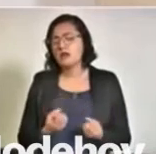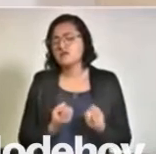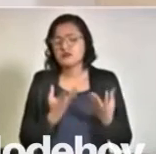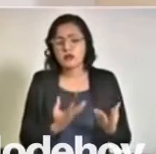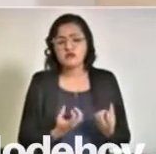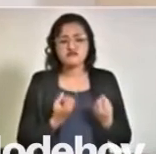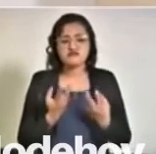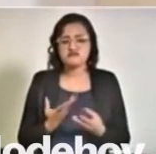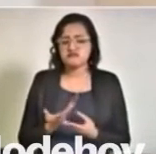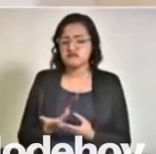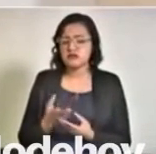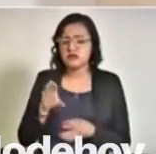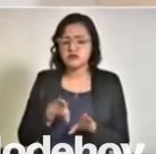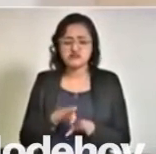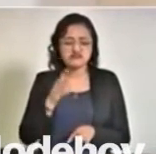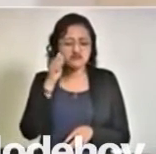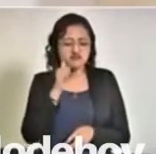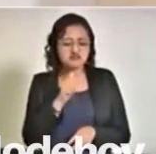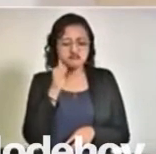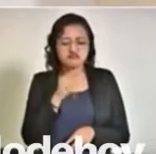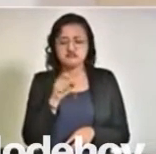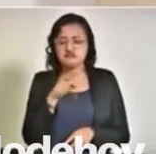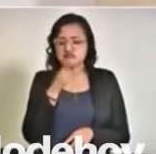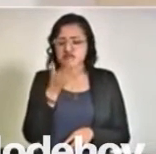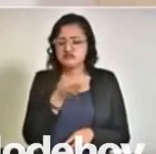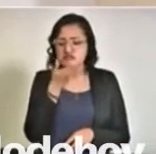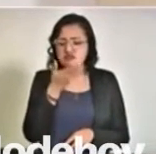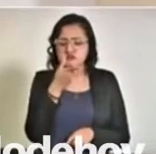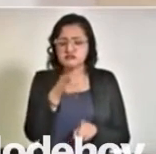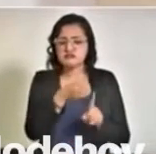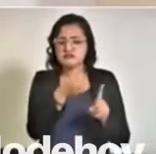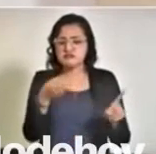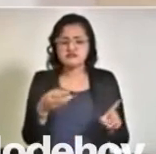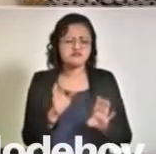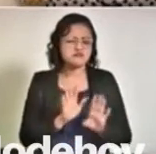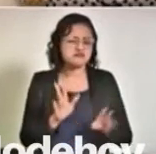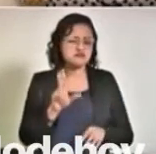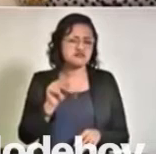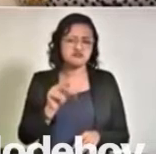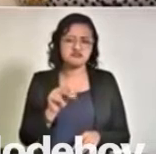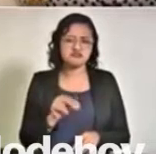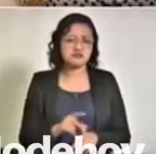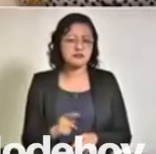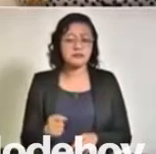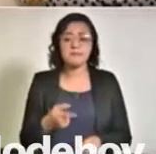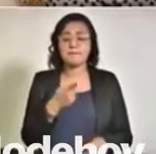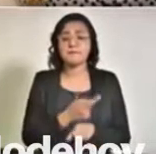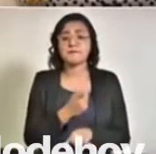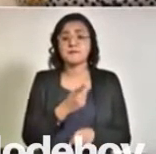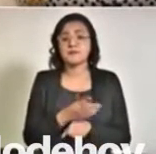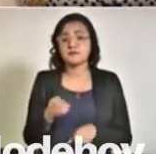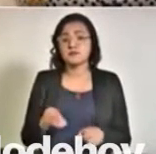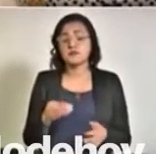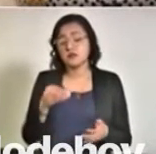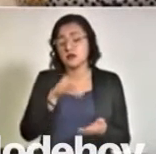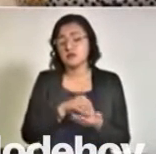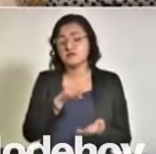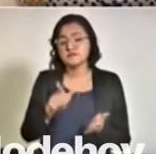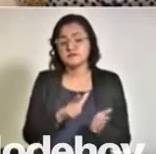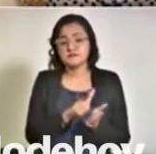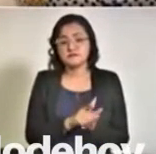como siempre se acostumbró esta organización no es la aplicación de la ley